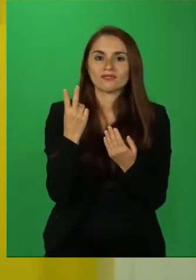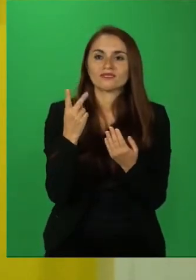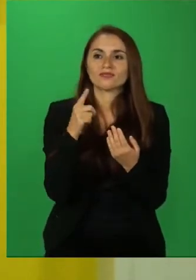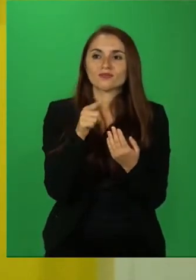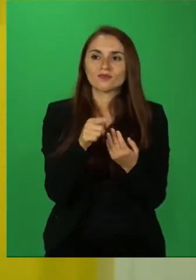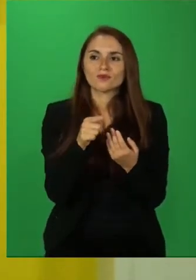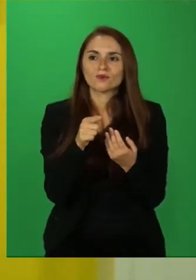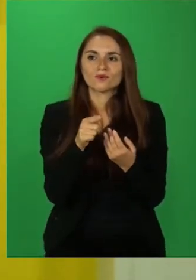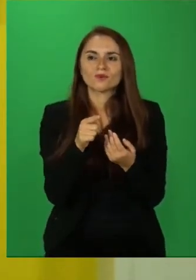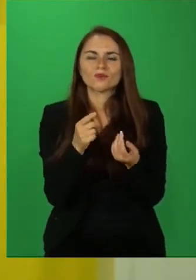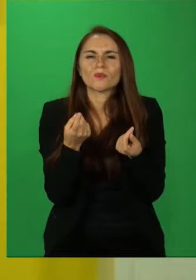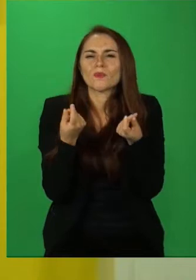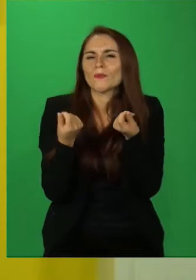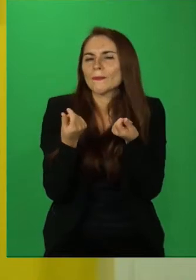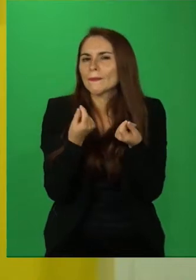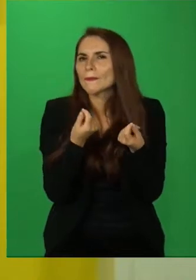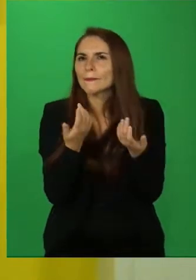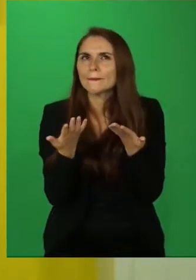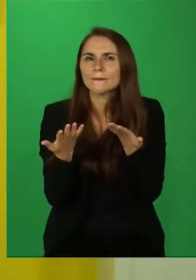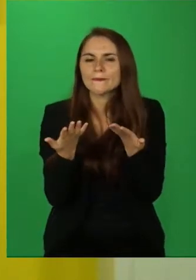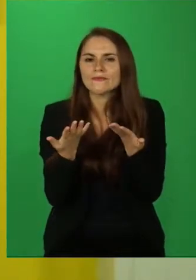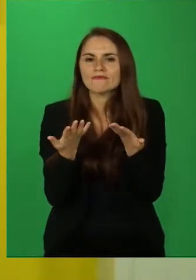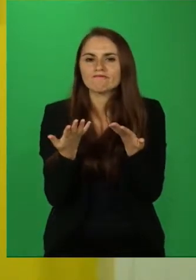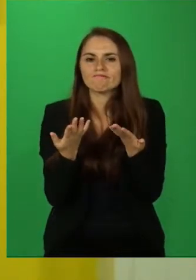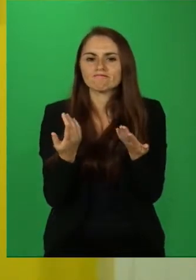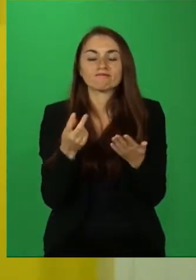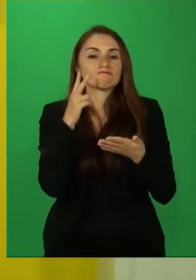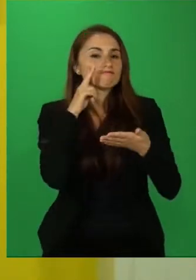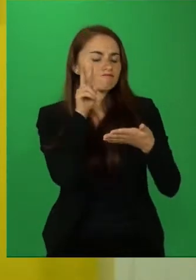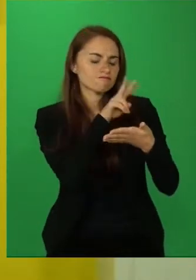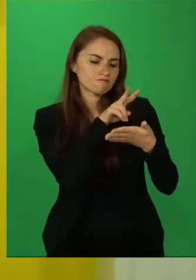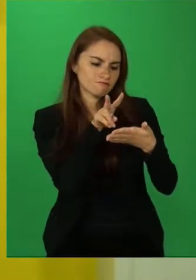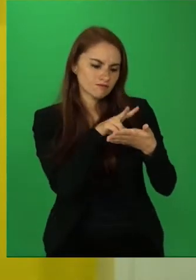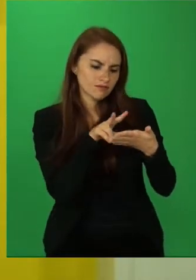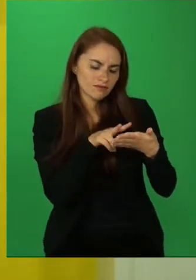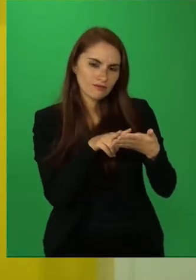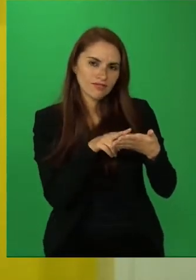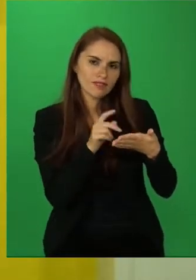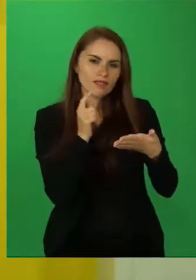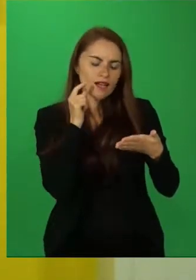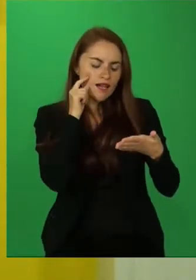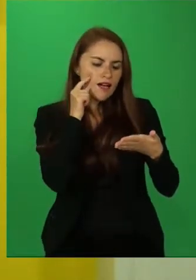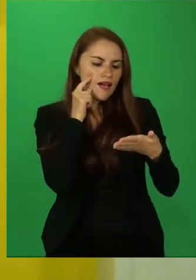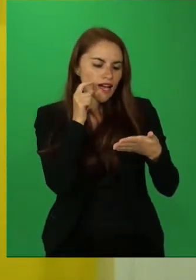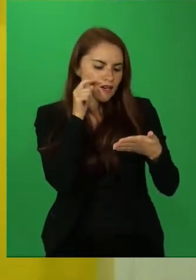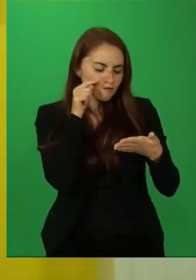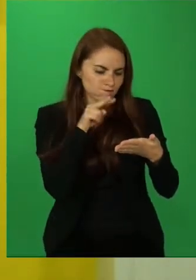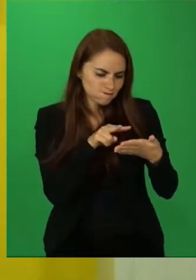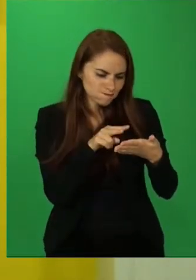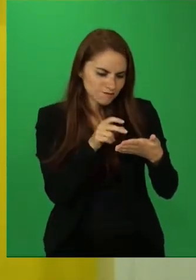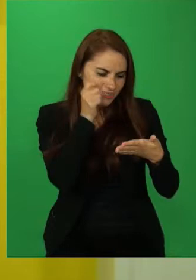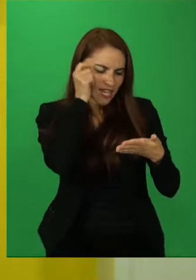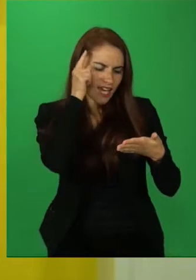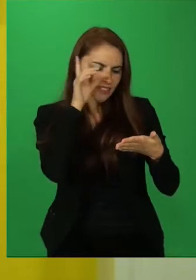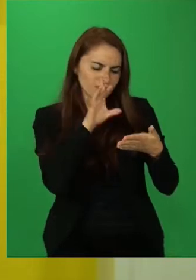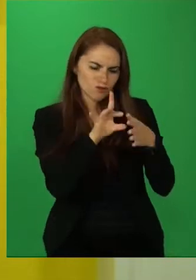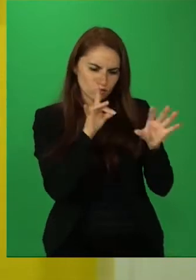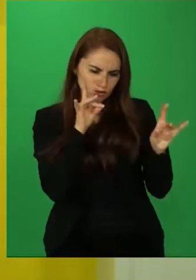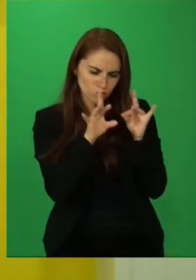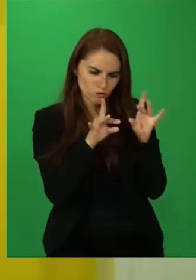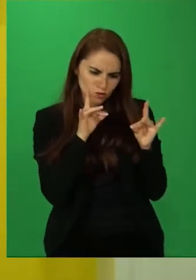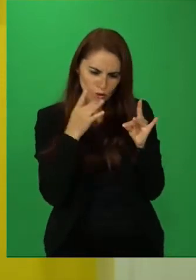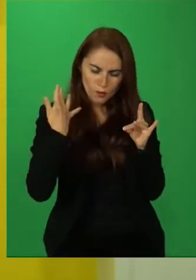hiciste fue como tomar el texto y sumergirte en él y sacar los elementos